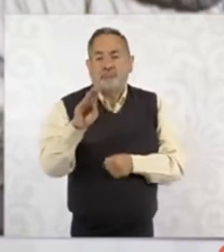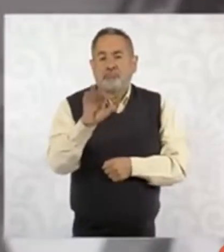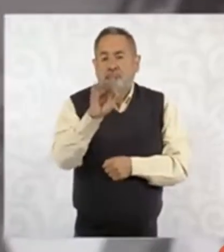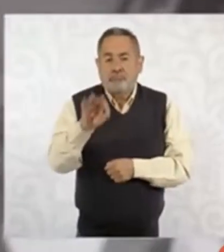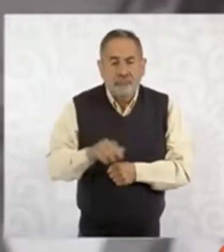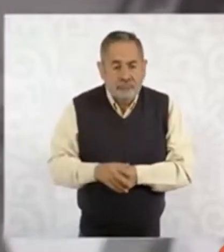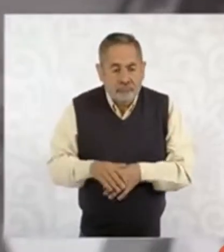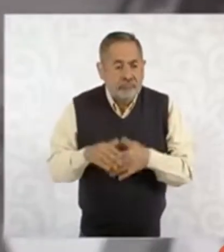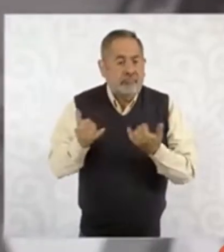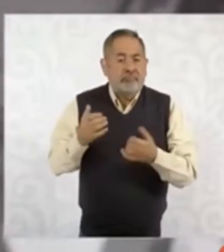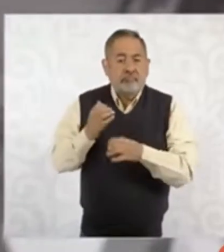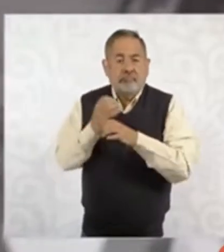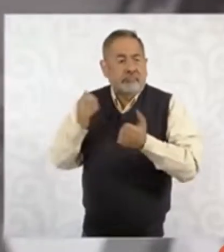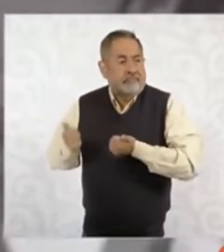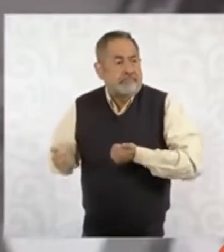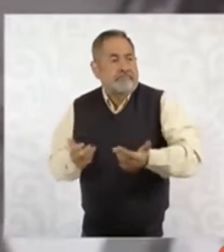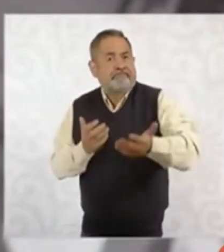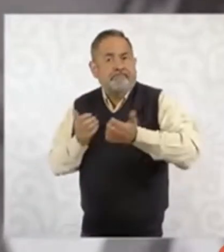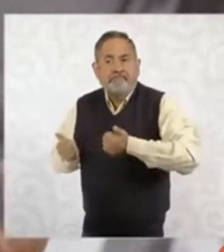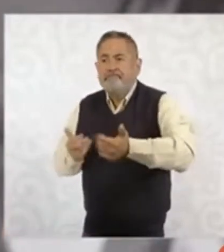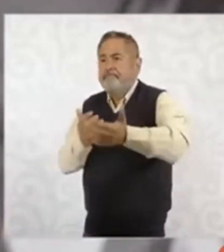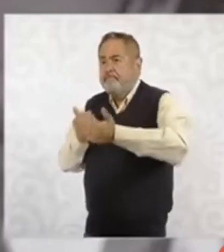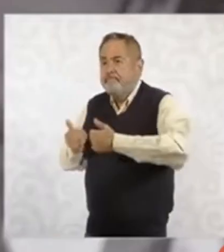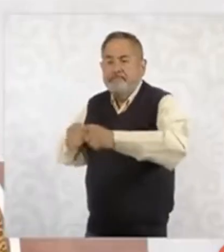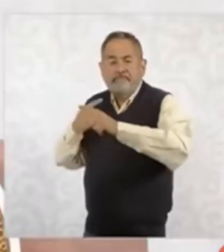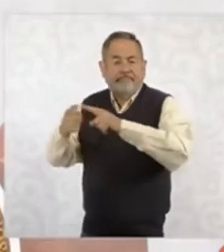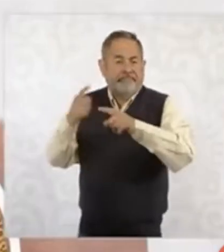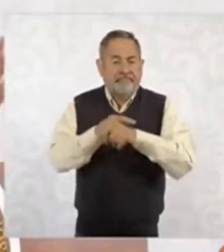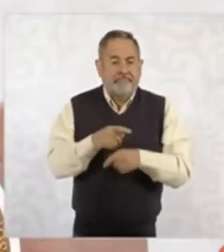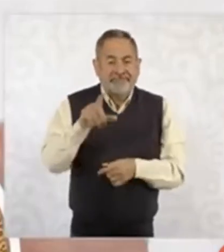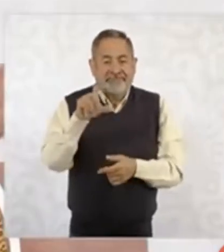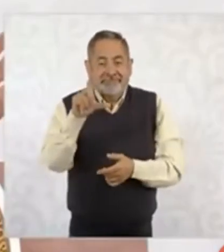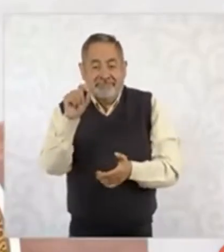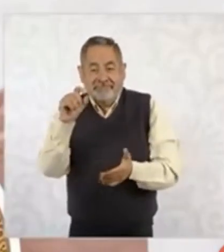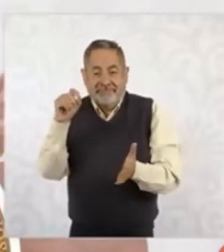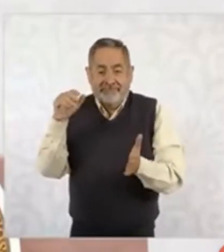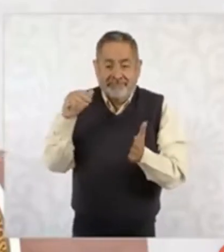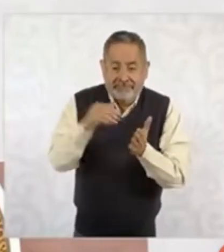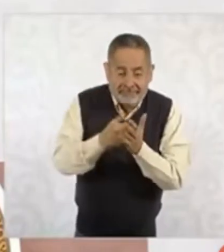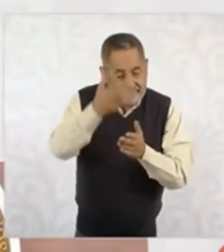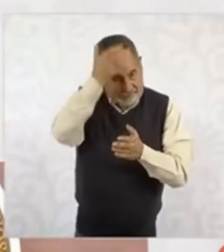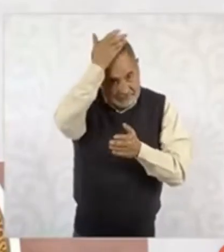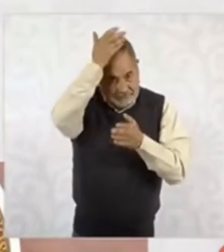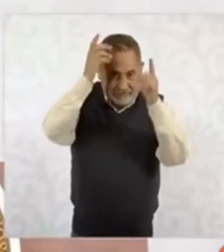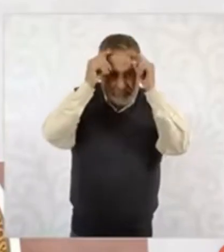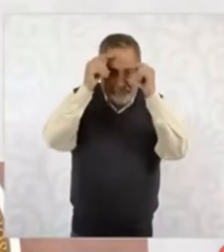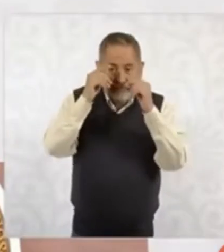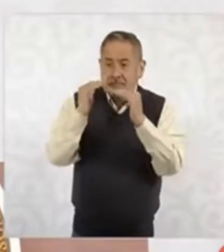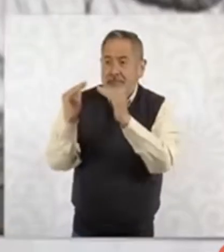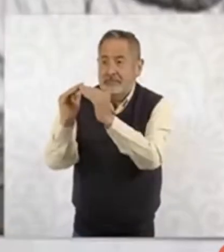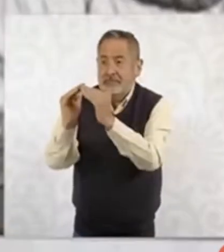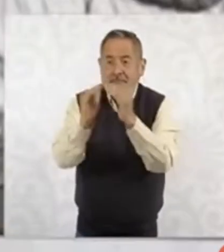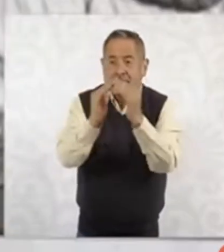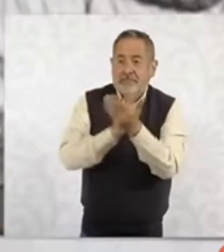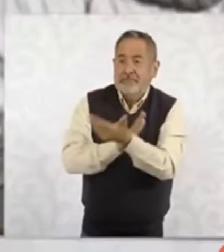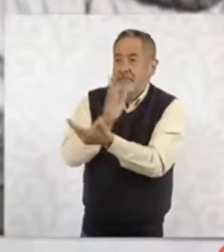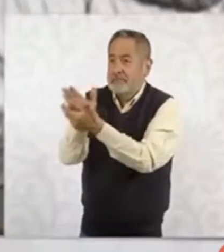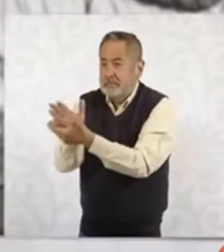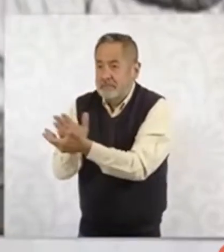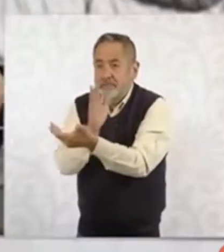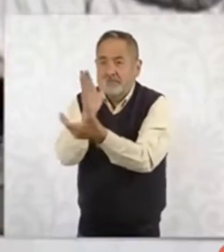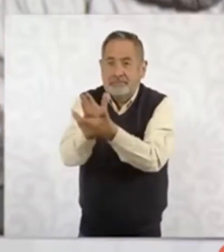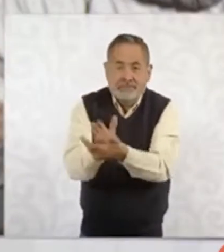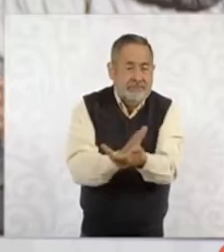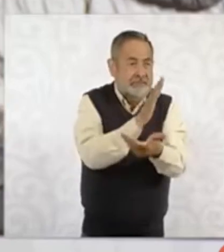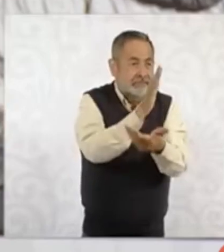las rutas de la salud y se está atendiendo. Y hay 20,000 enfermeras que van casa por casa a visitar a los adultos mayores.